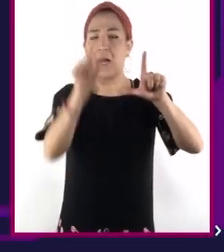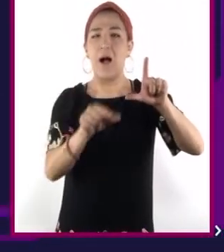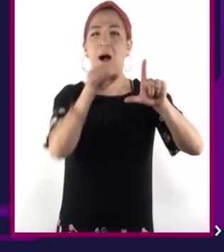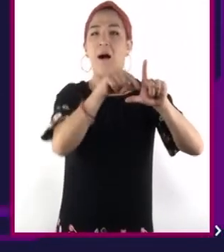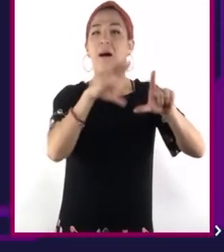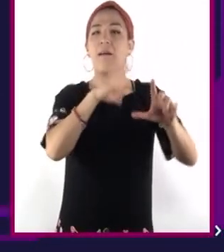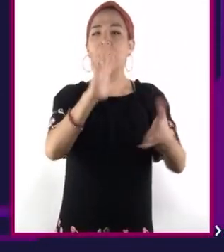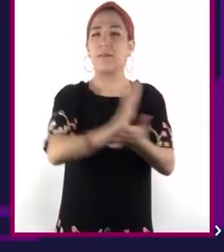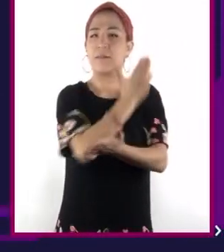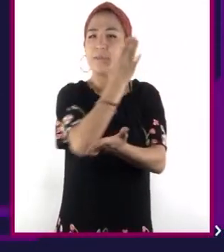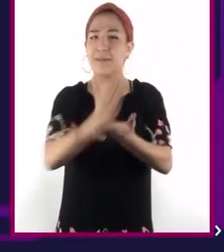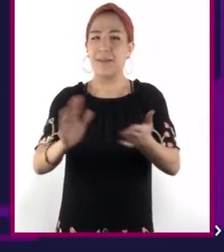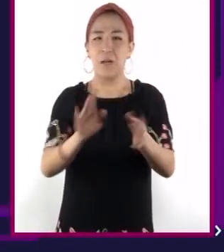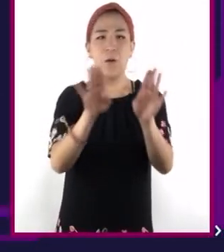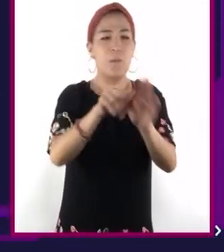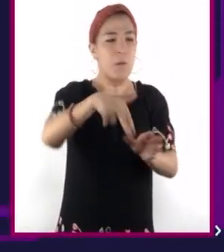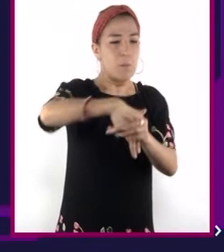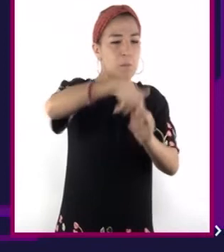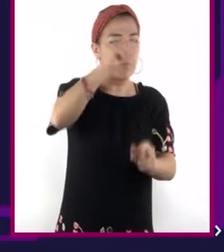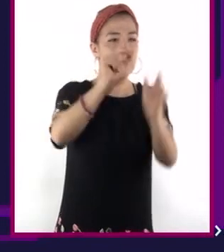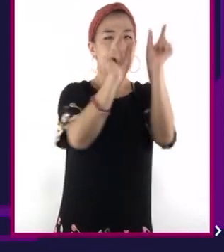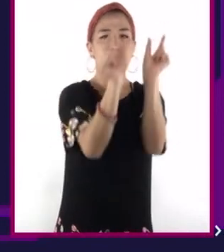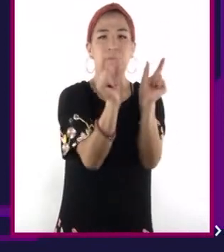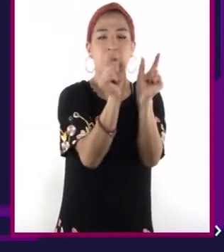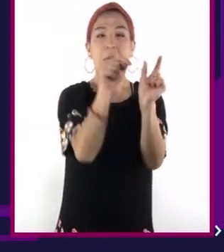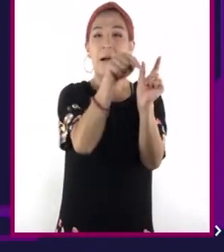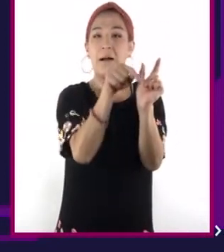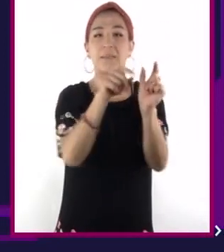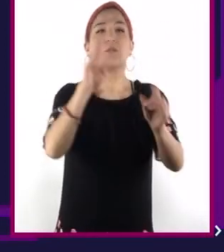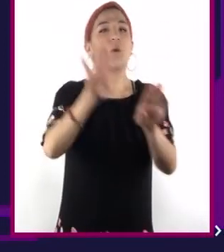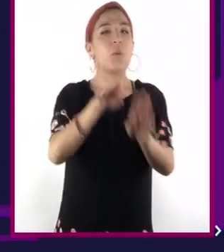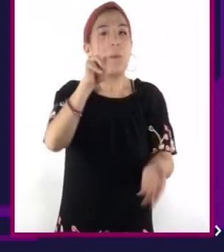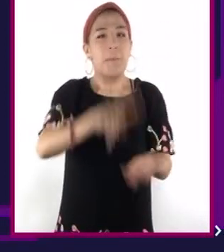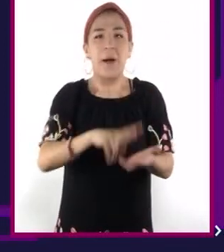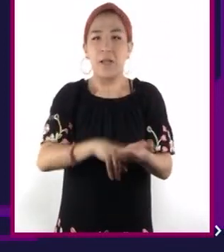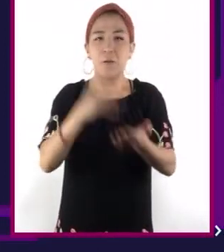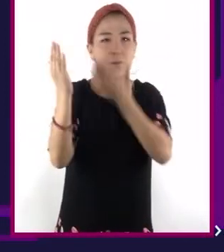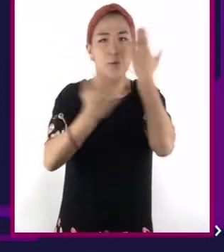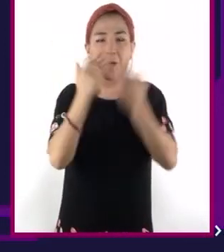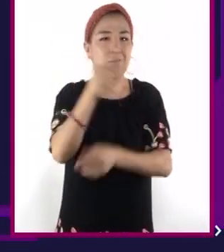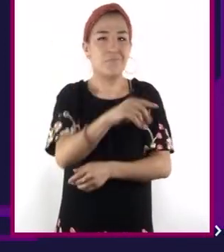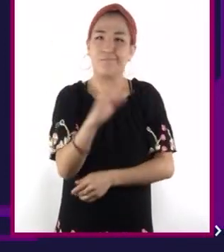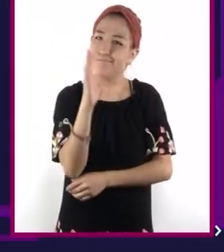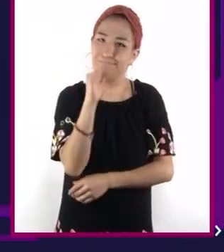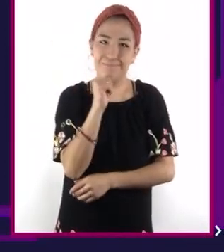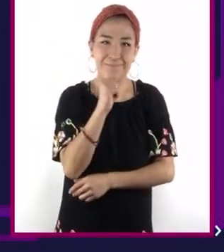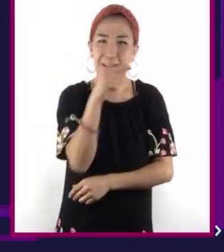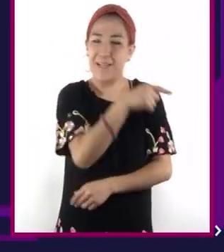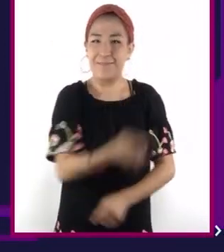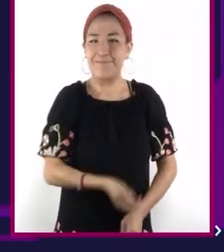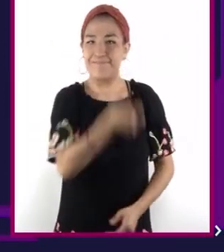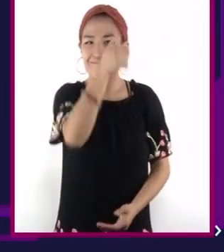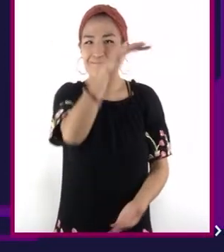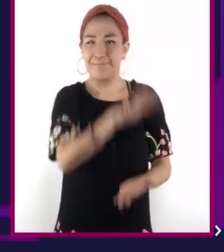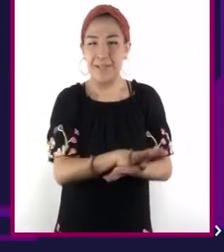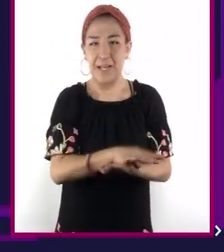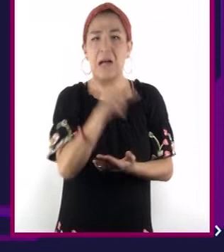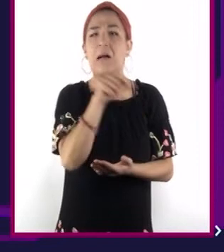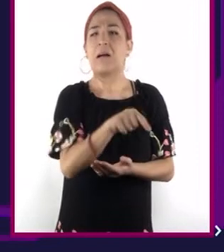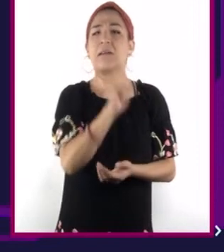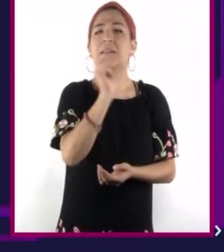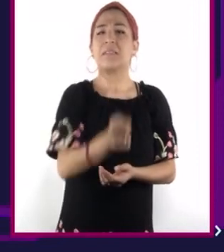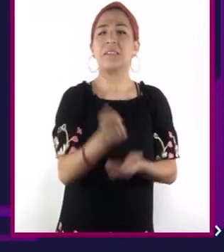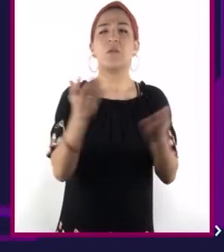la variable que se estudia no puede tomar ciertos valores, como en el caso de los volados. Ahí